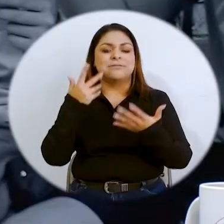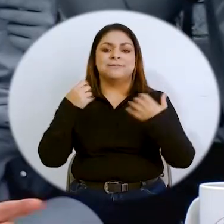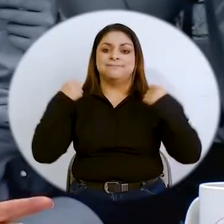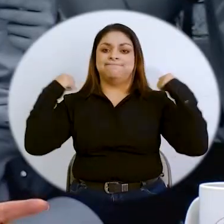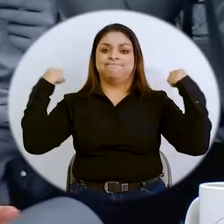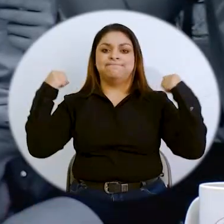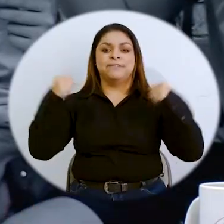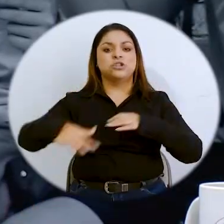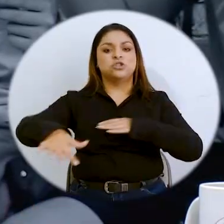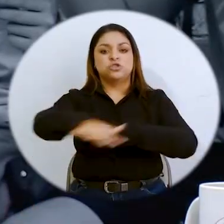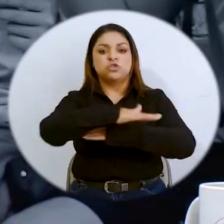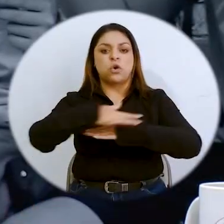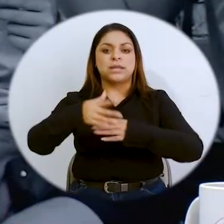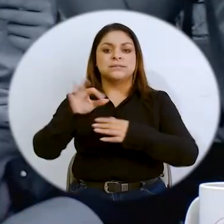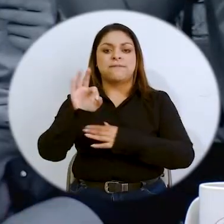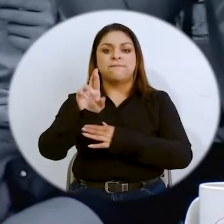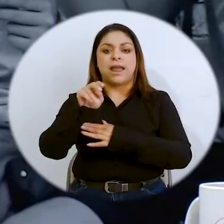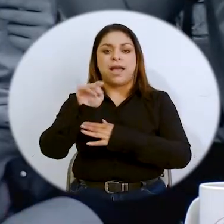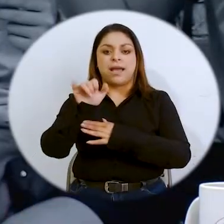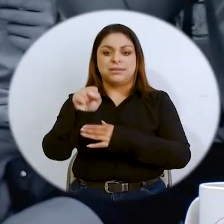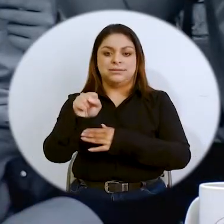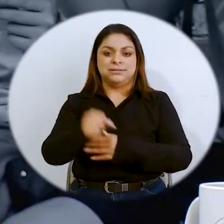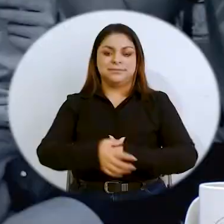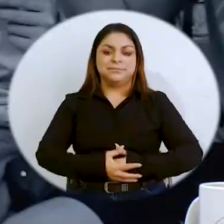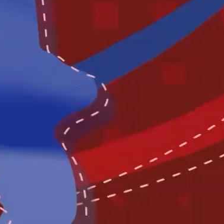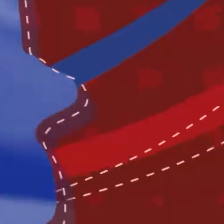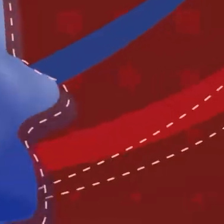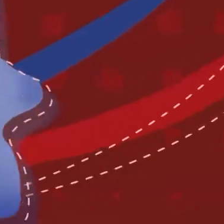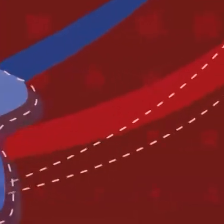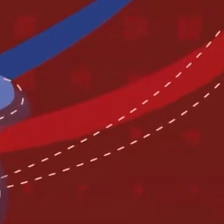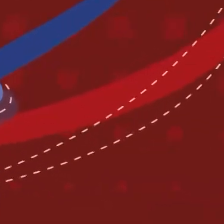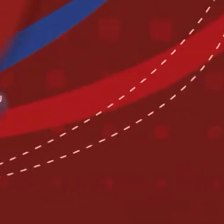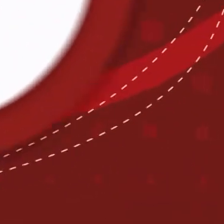y considerar fortalecer el modelo de las zonas francas.